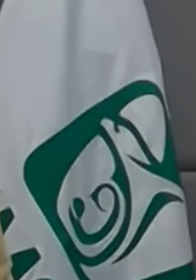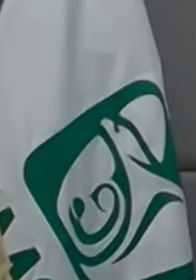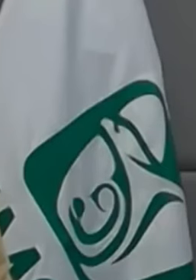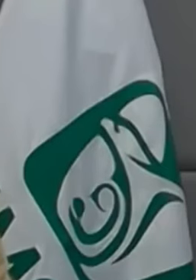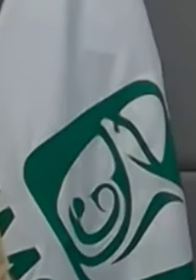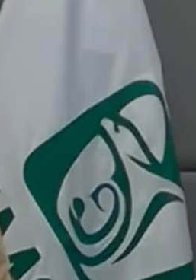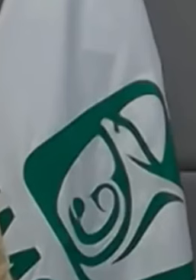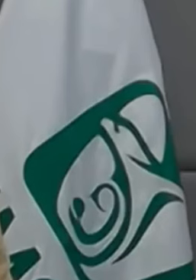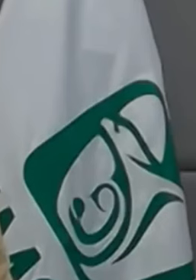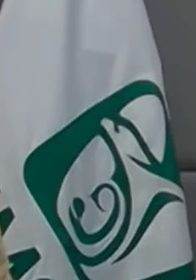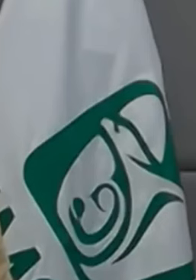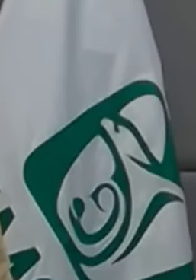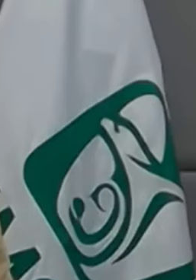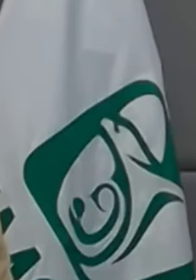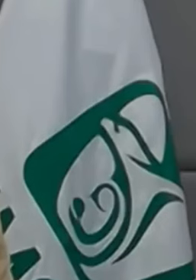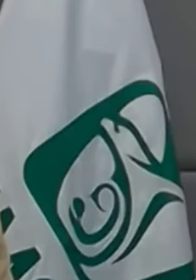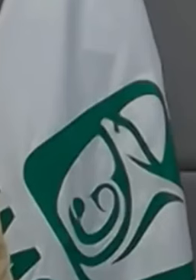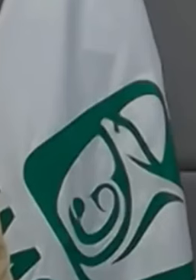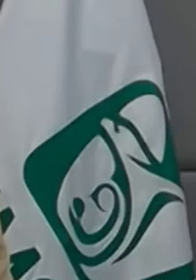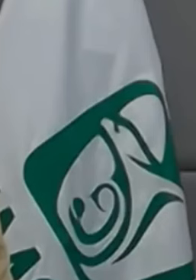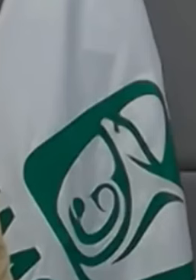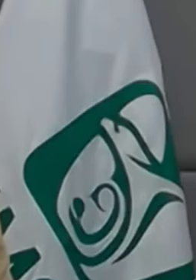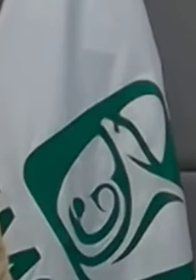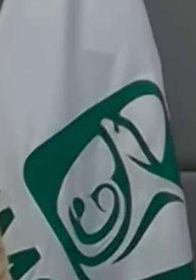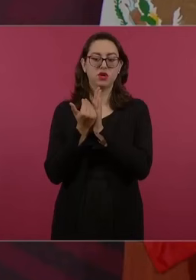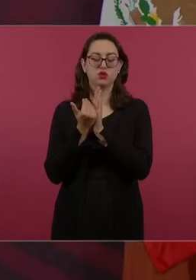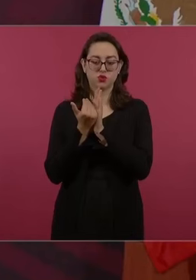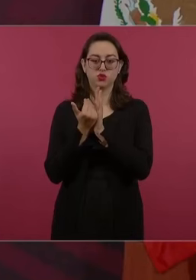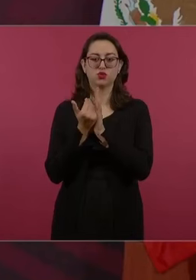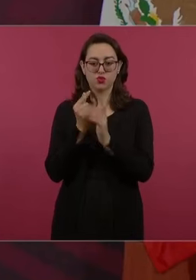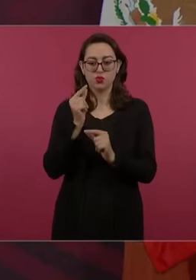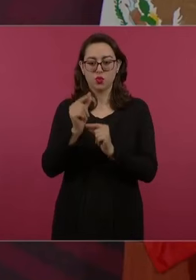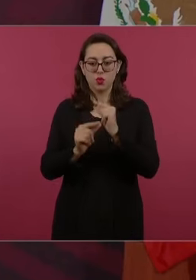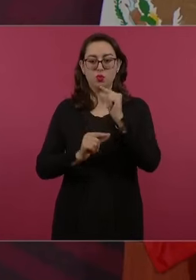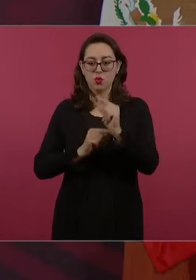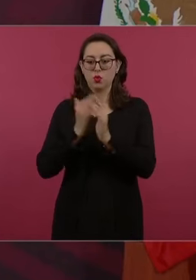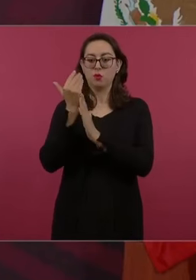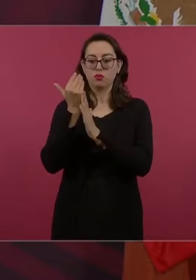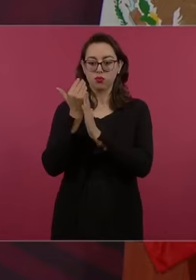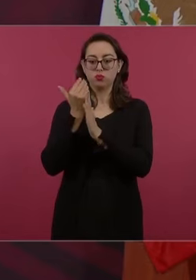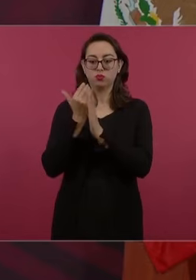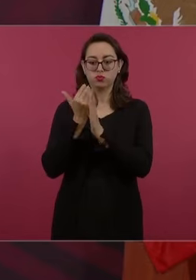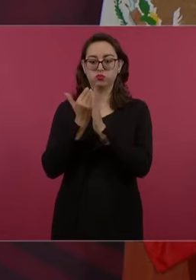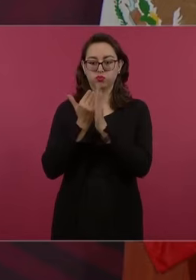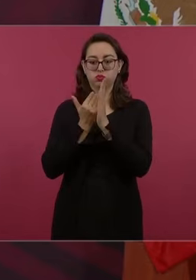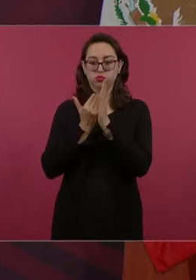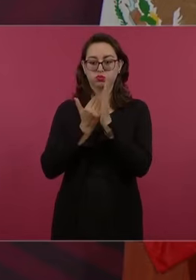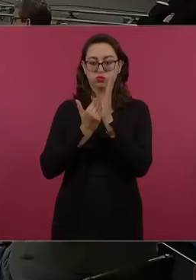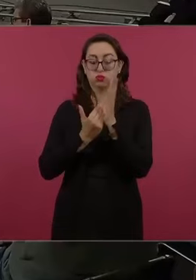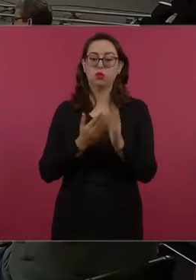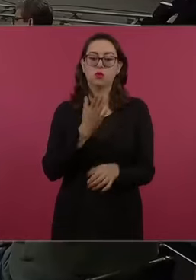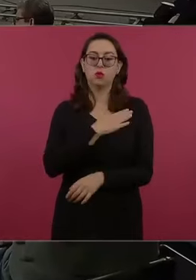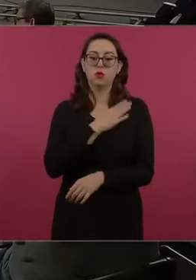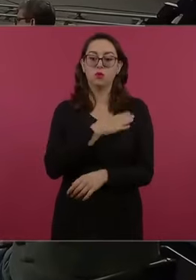crisis a la siguiente administración, y más grave para los derechohabientes. Por ello, el presidente tuvo que salir más de una vez